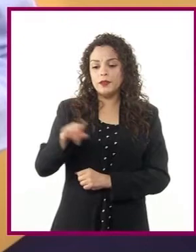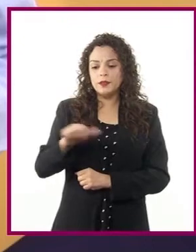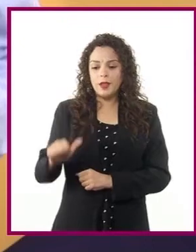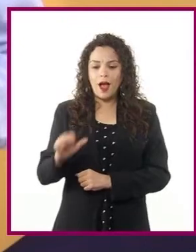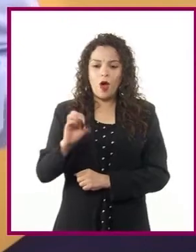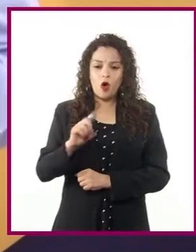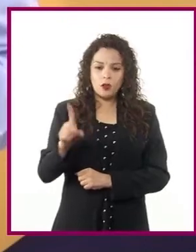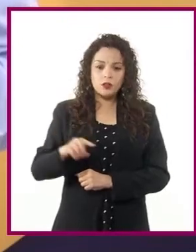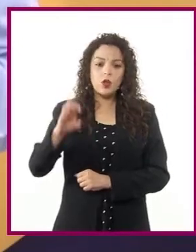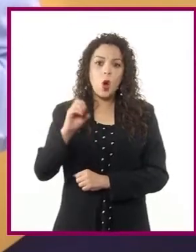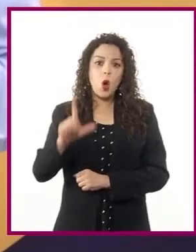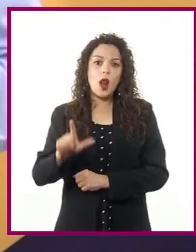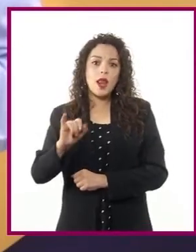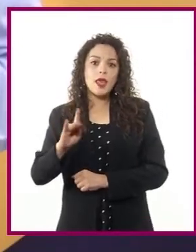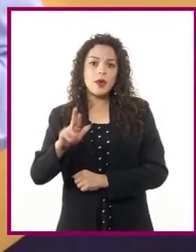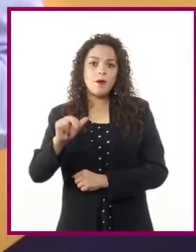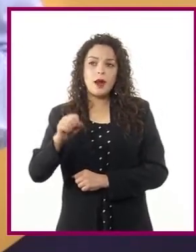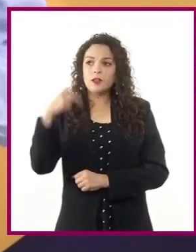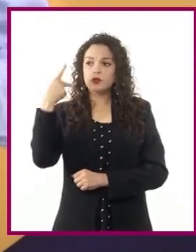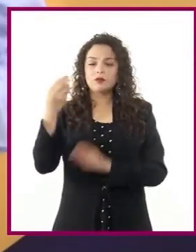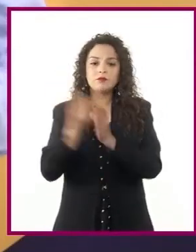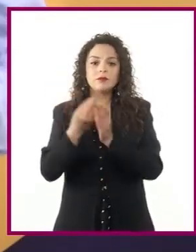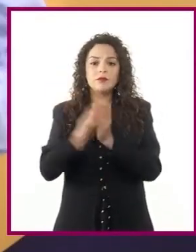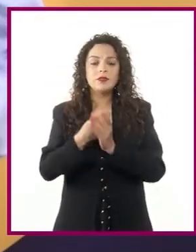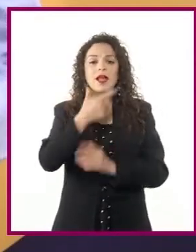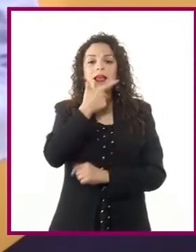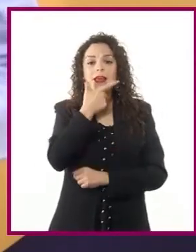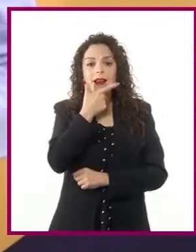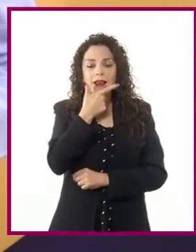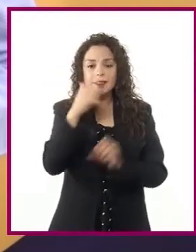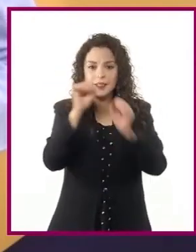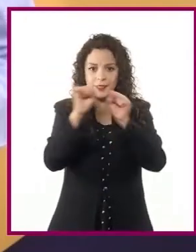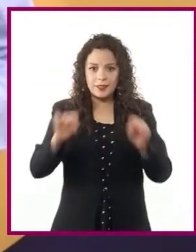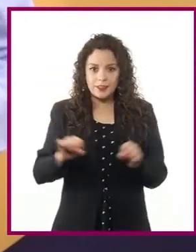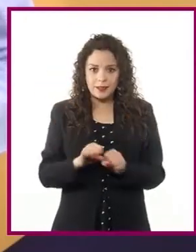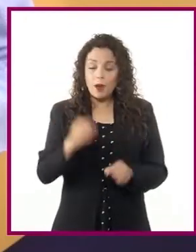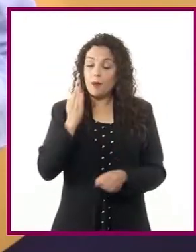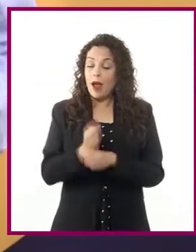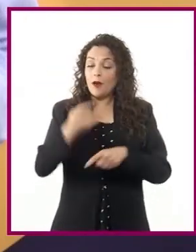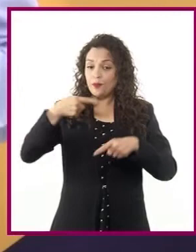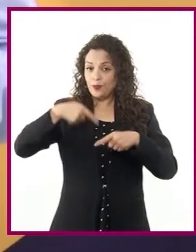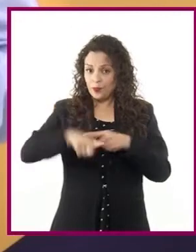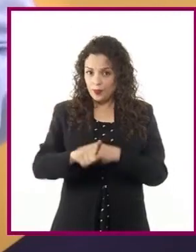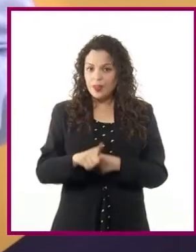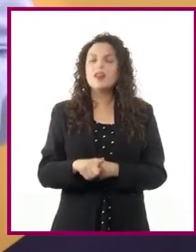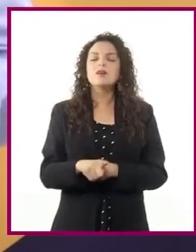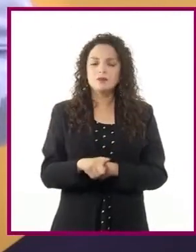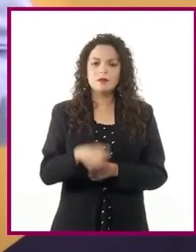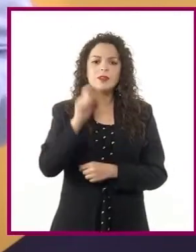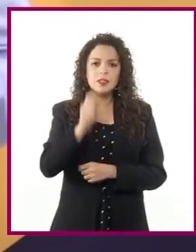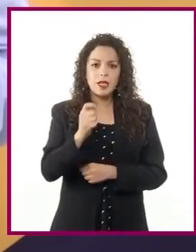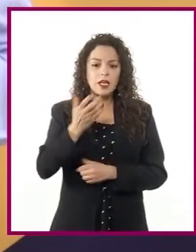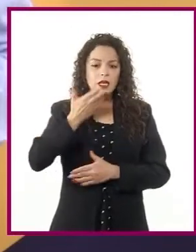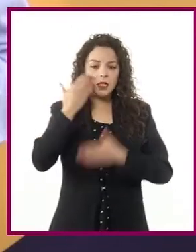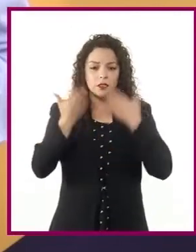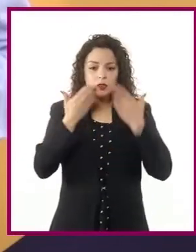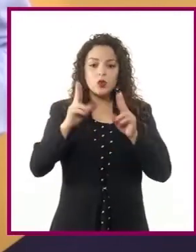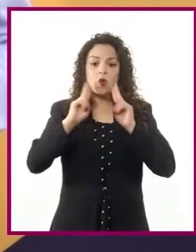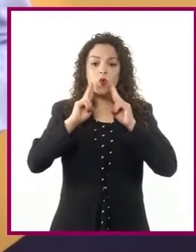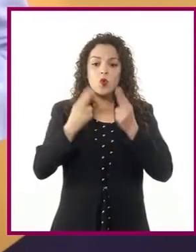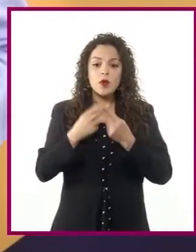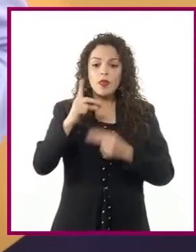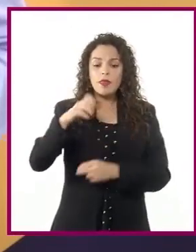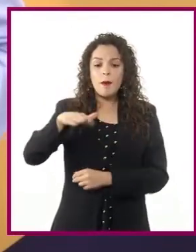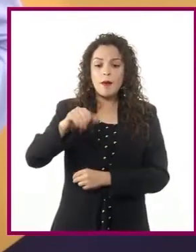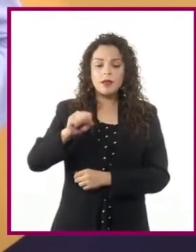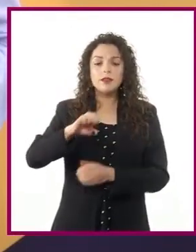que pertenecen al sistema inglés. Comencemos por el principio. Se dijo que vamos a estudiar las unidades de masa como